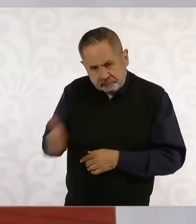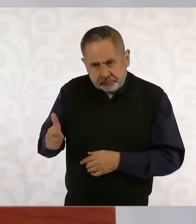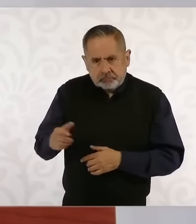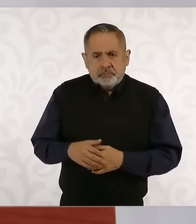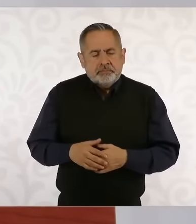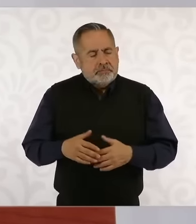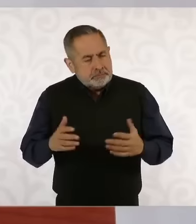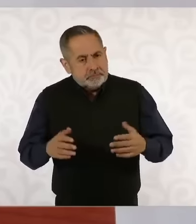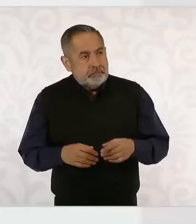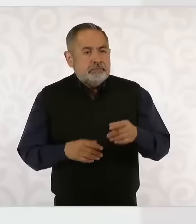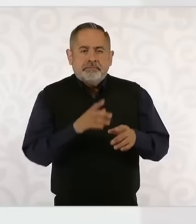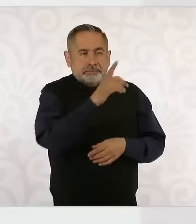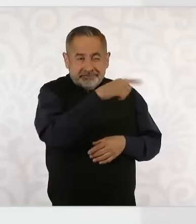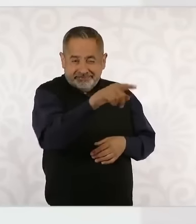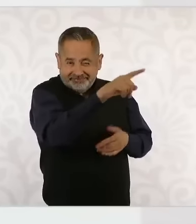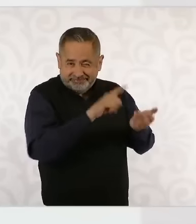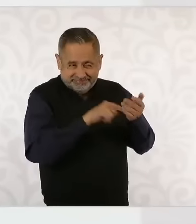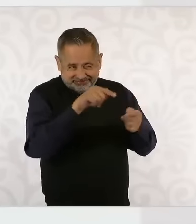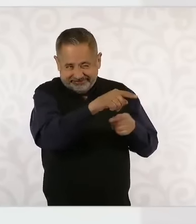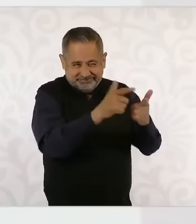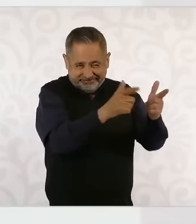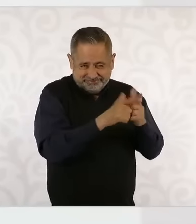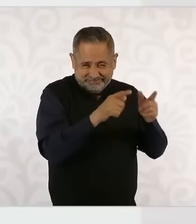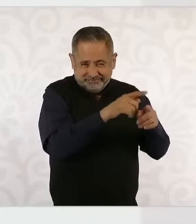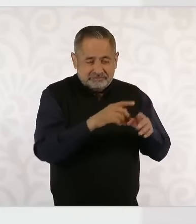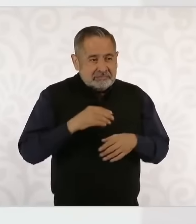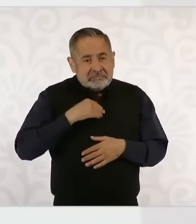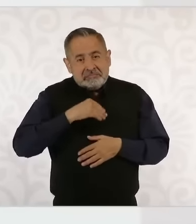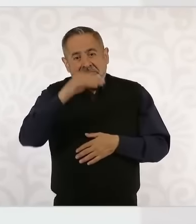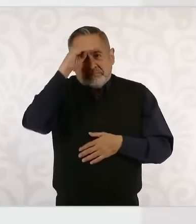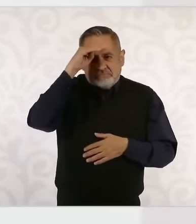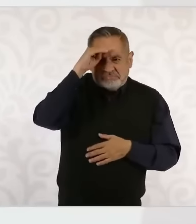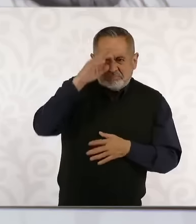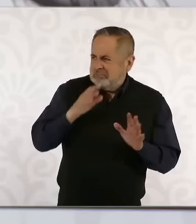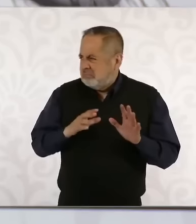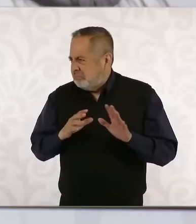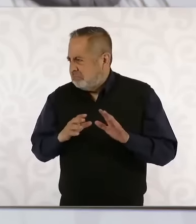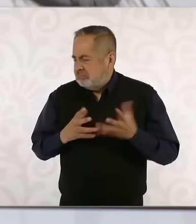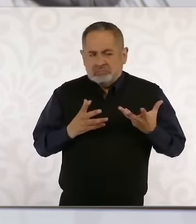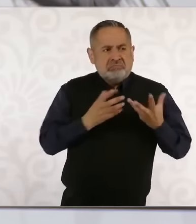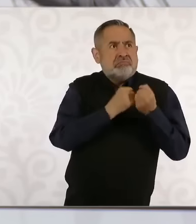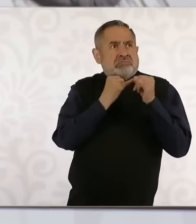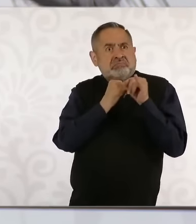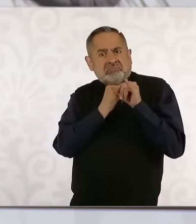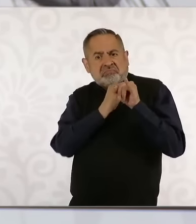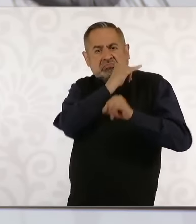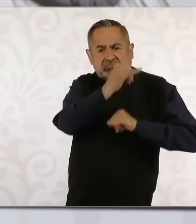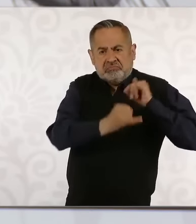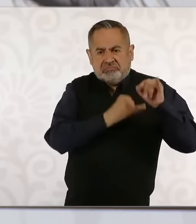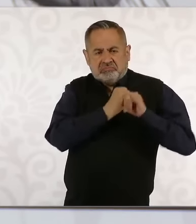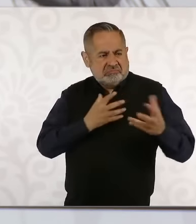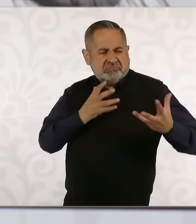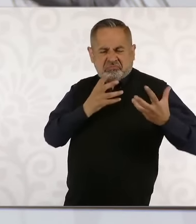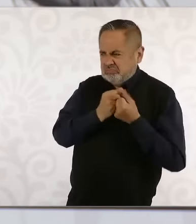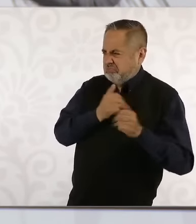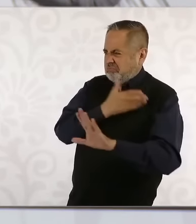ellos creen que vinculándose con organizaciones de derecho internacional van a